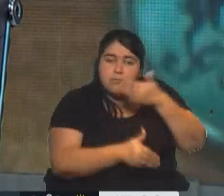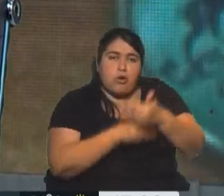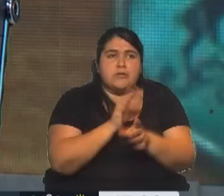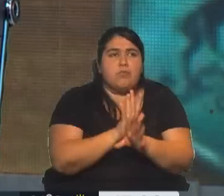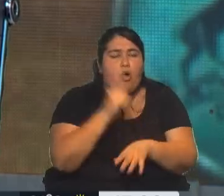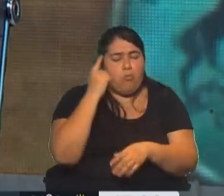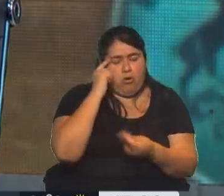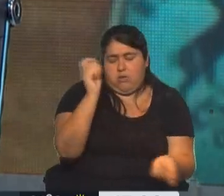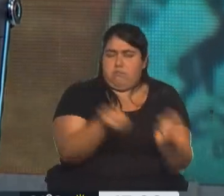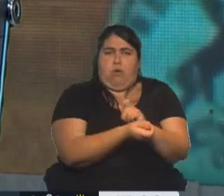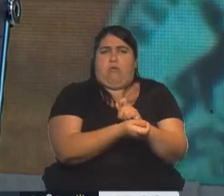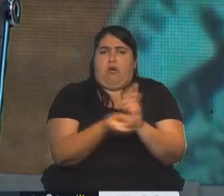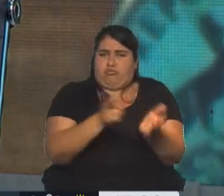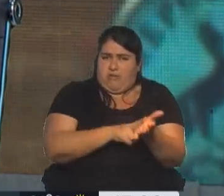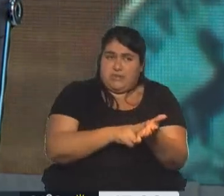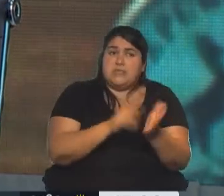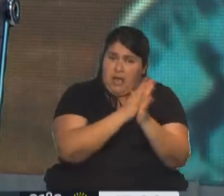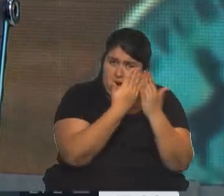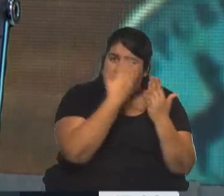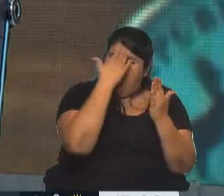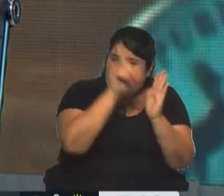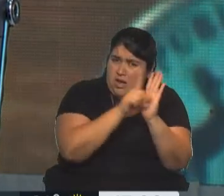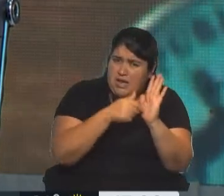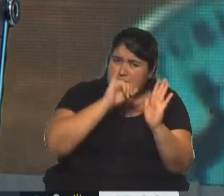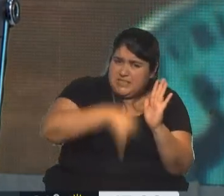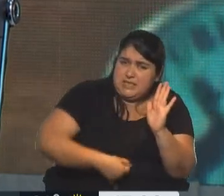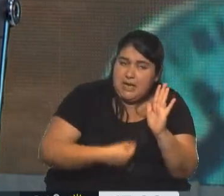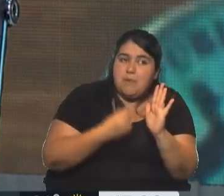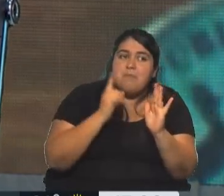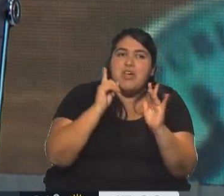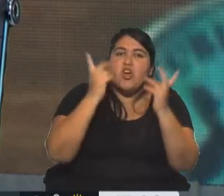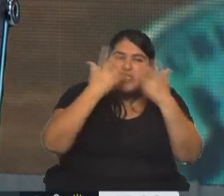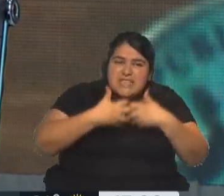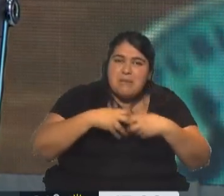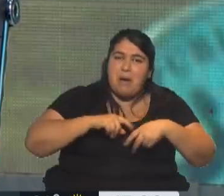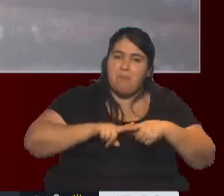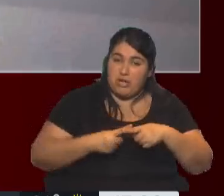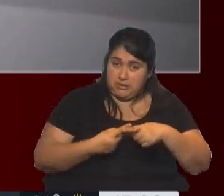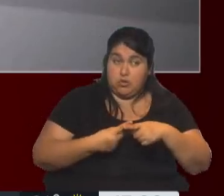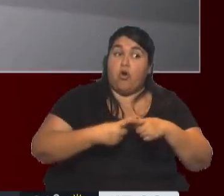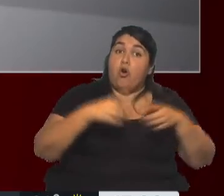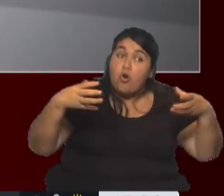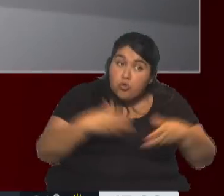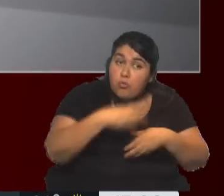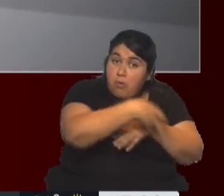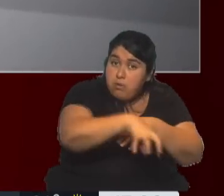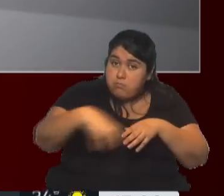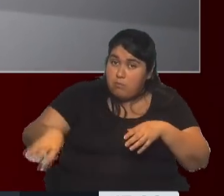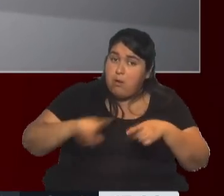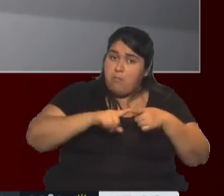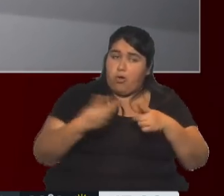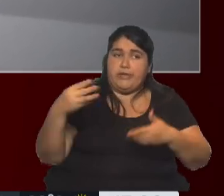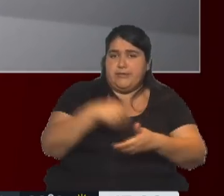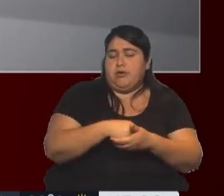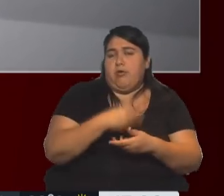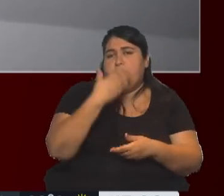dijo que podía redactar la Constitución, pero el sistema político, y ahí están todos los partidos políticos, todos lo